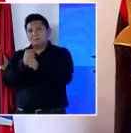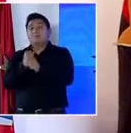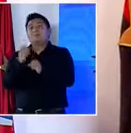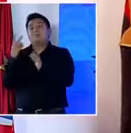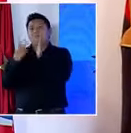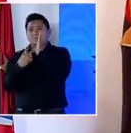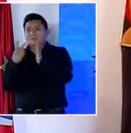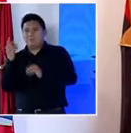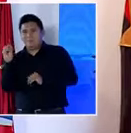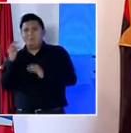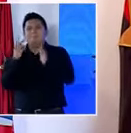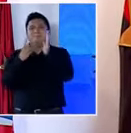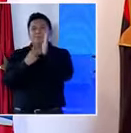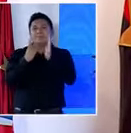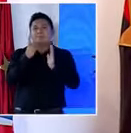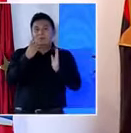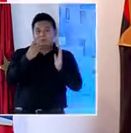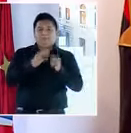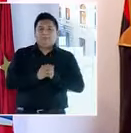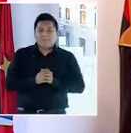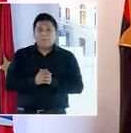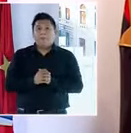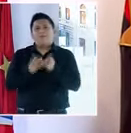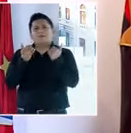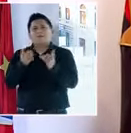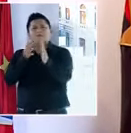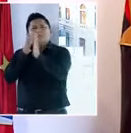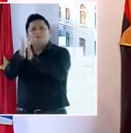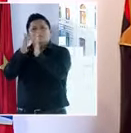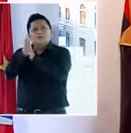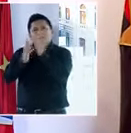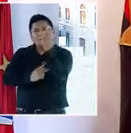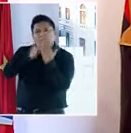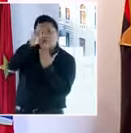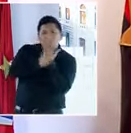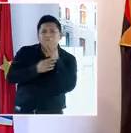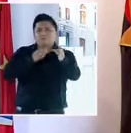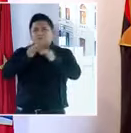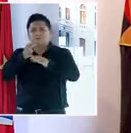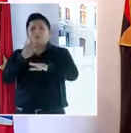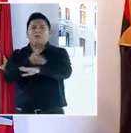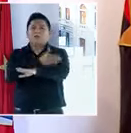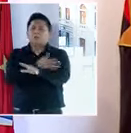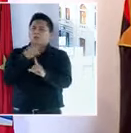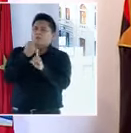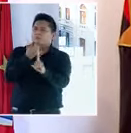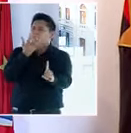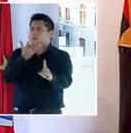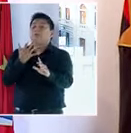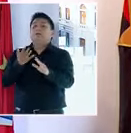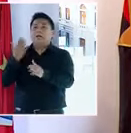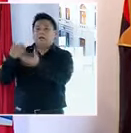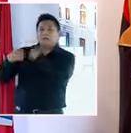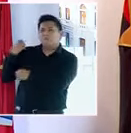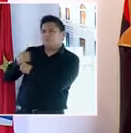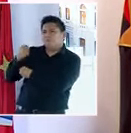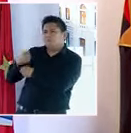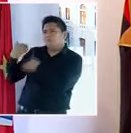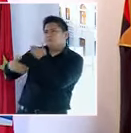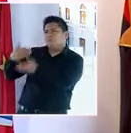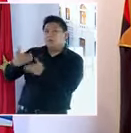2020-2021, a través del cual se socializarán los proyectos estratégicos de mayor impacto que se han venido desarrollando en el